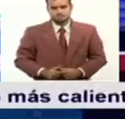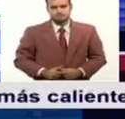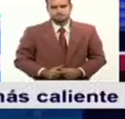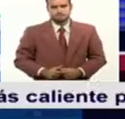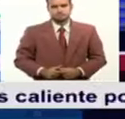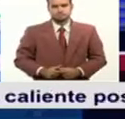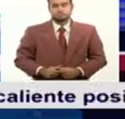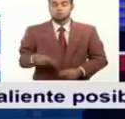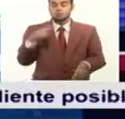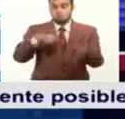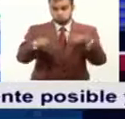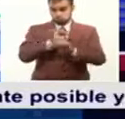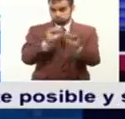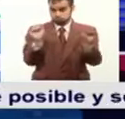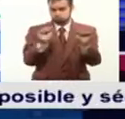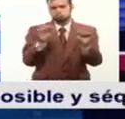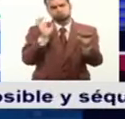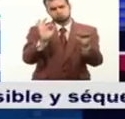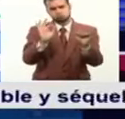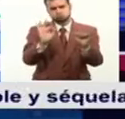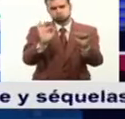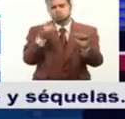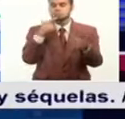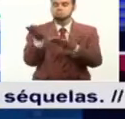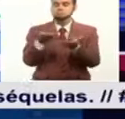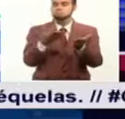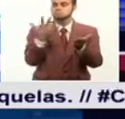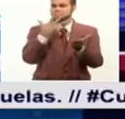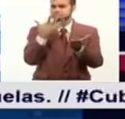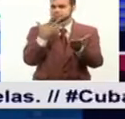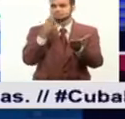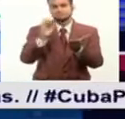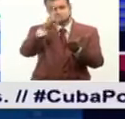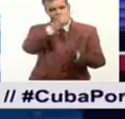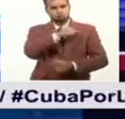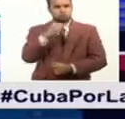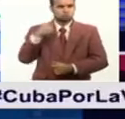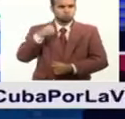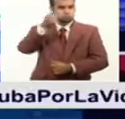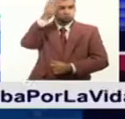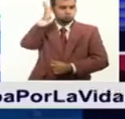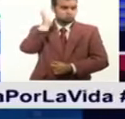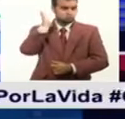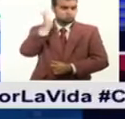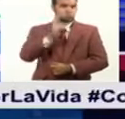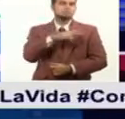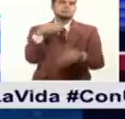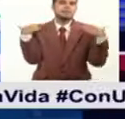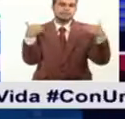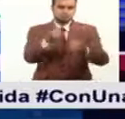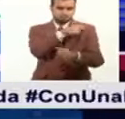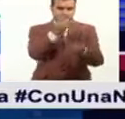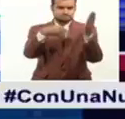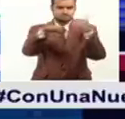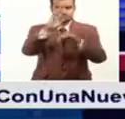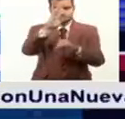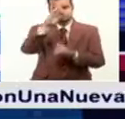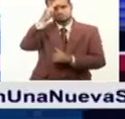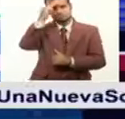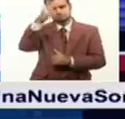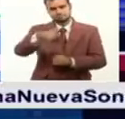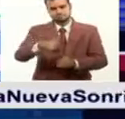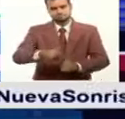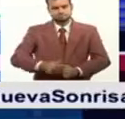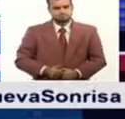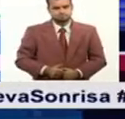mañana, como es habitual, damos la bienvenida al doctor Francisco Durán García, director nacional de